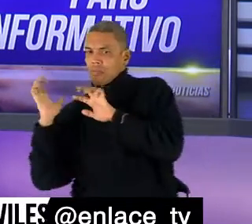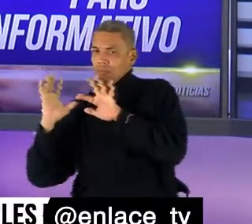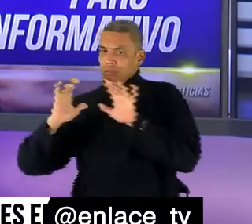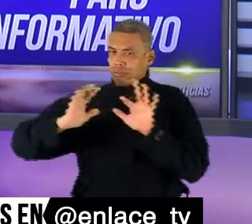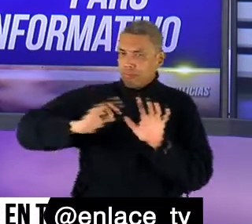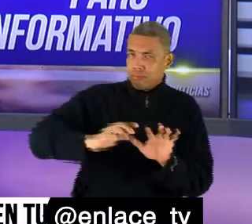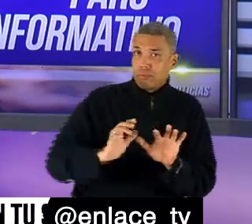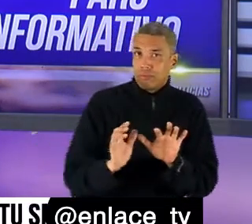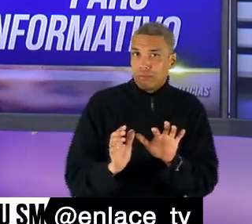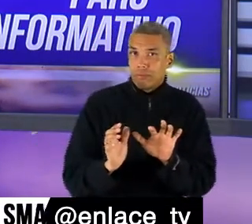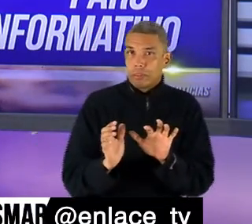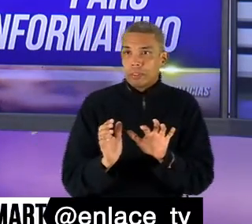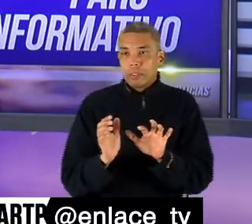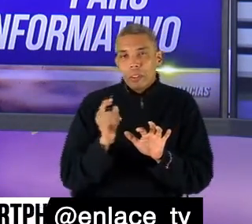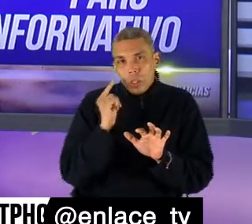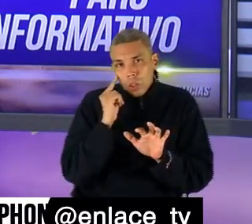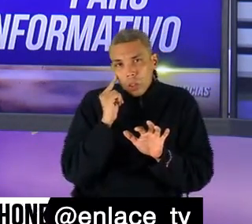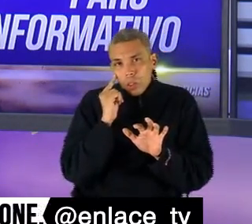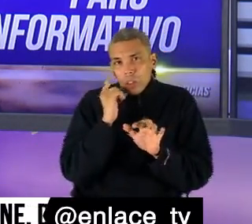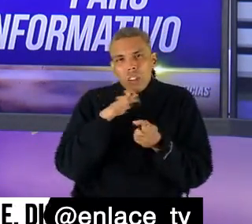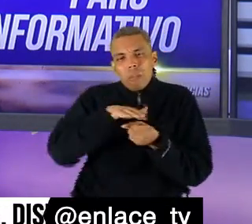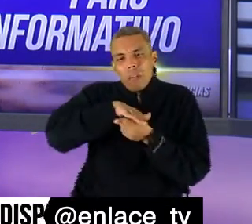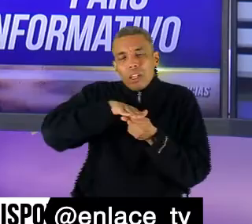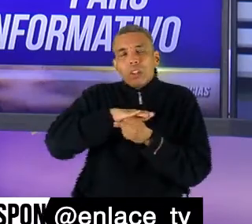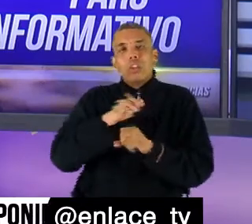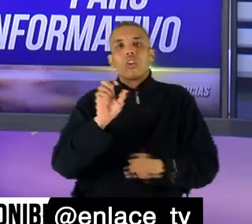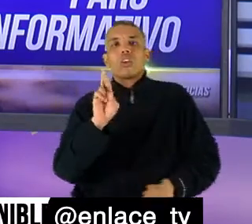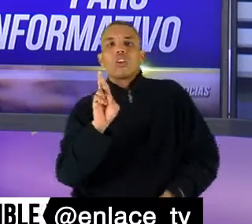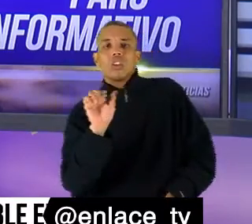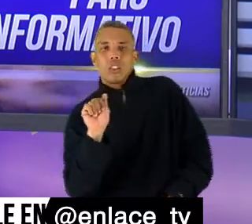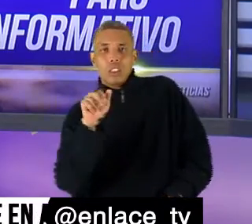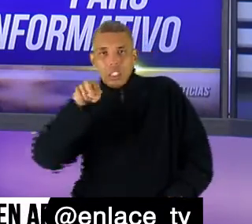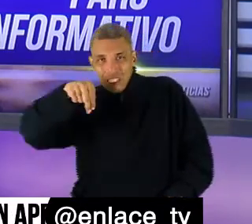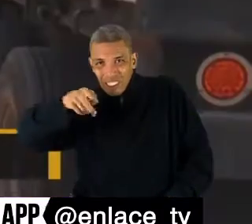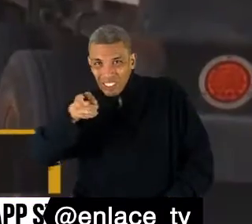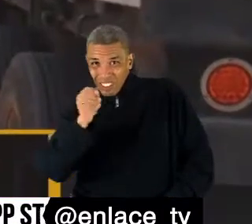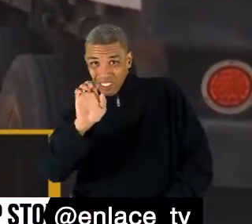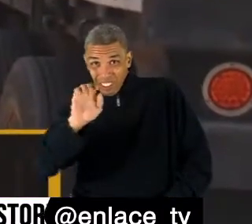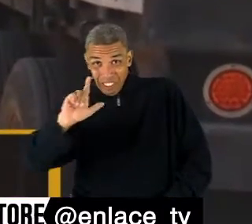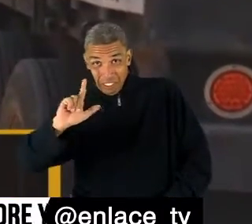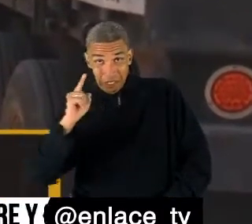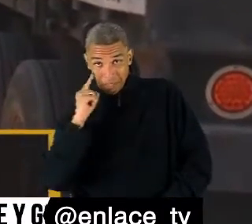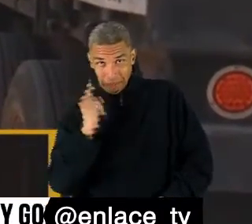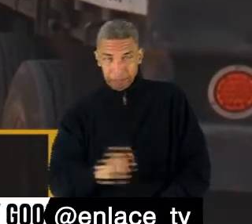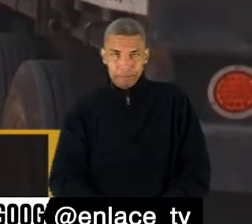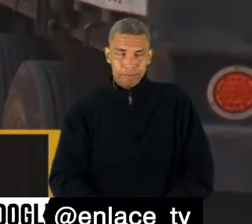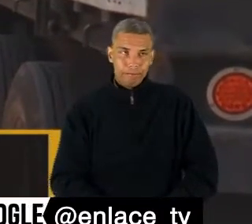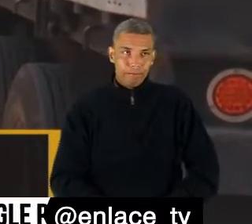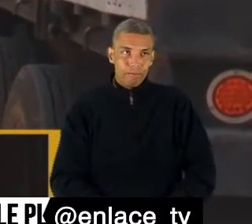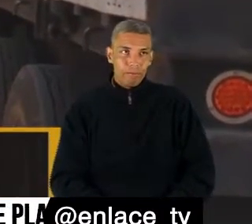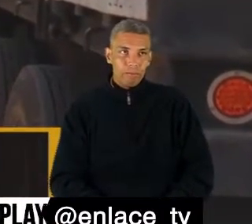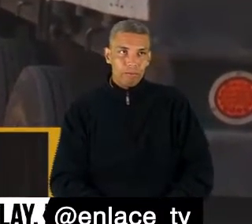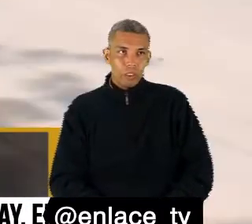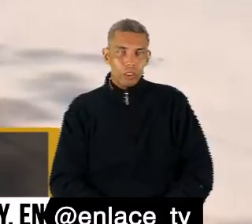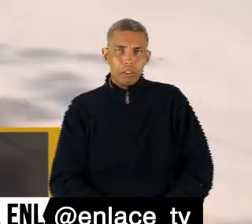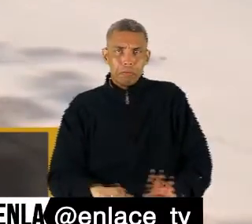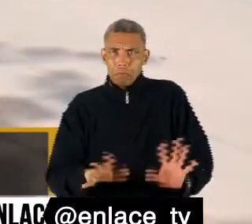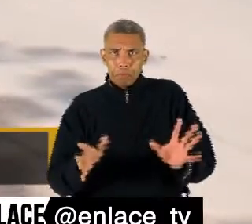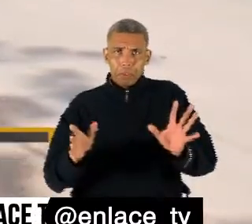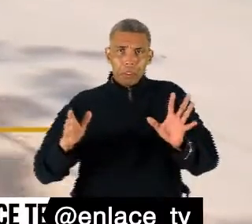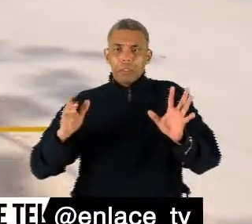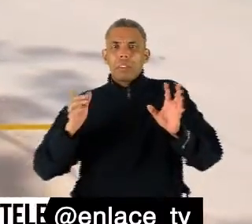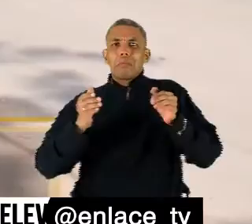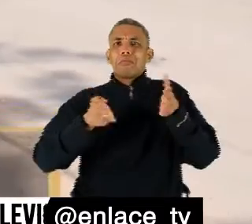informativos en el sector de los parqueaderos del barrio Rafael Rangel Rangel. Con pares informativos, sin causar bloqueos ni